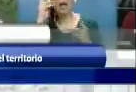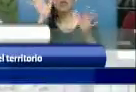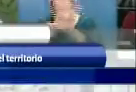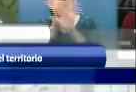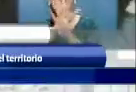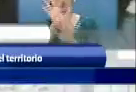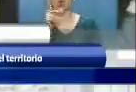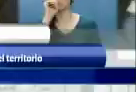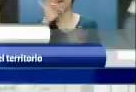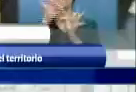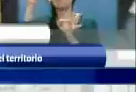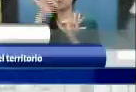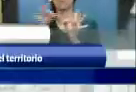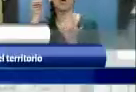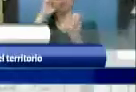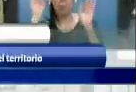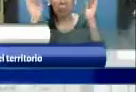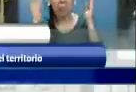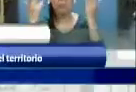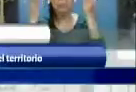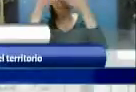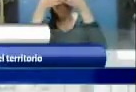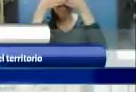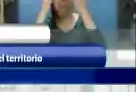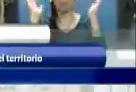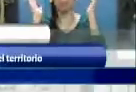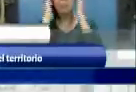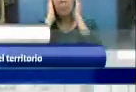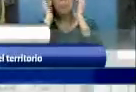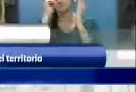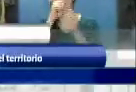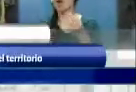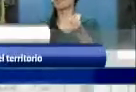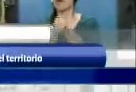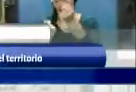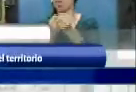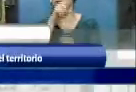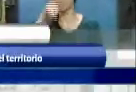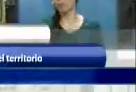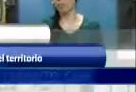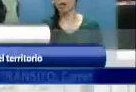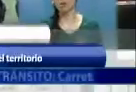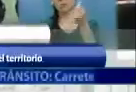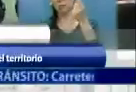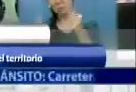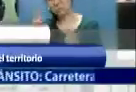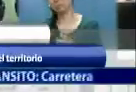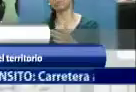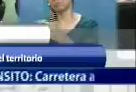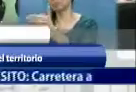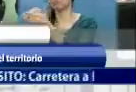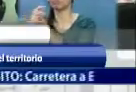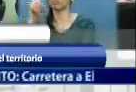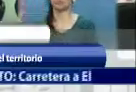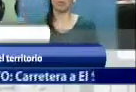pueblos indígenas. Se espera más permisos a medios para la difusión a pueblos indígenas, dice Anselmo Shunik.